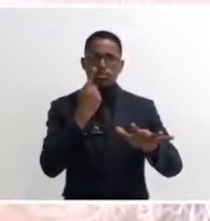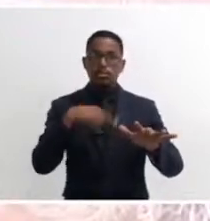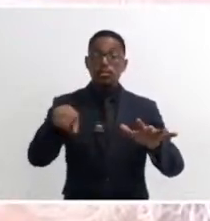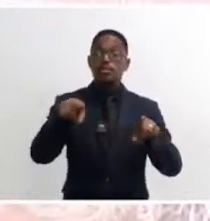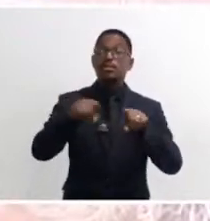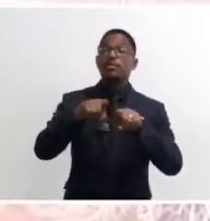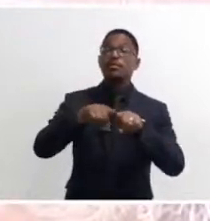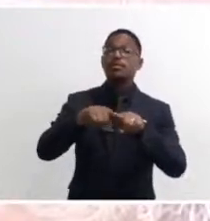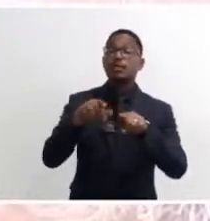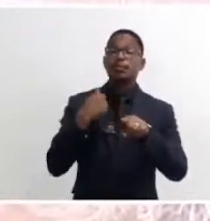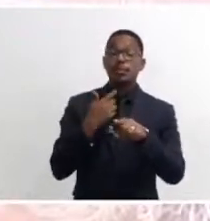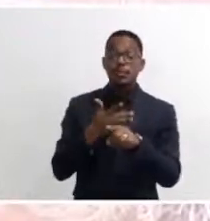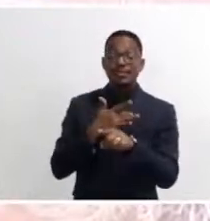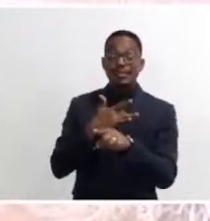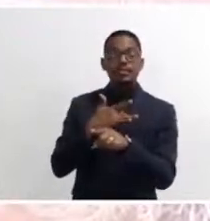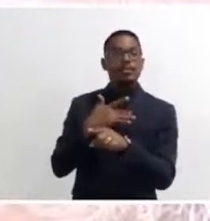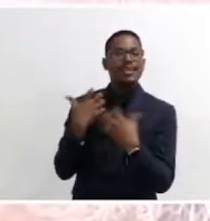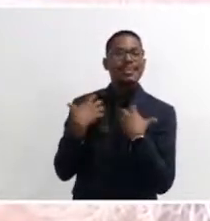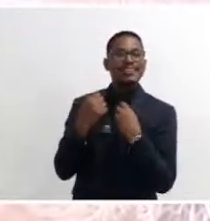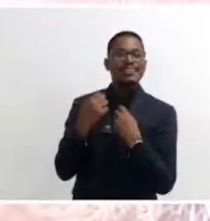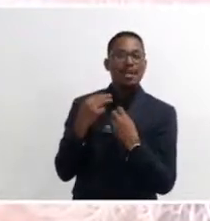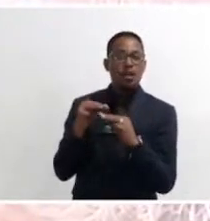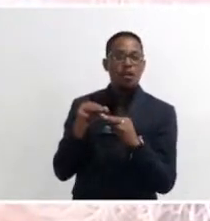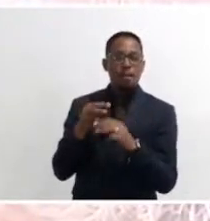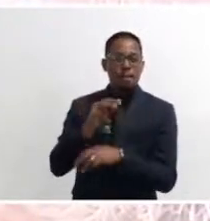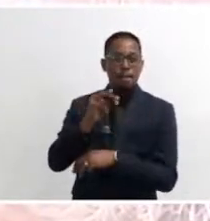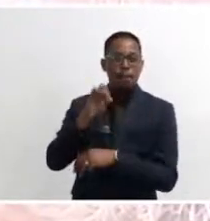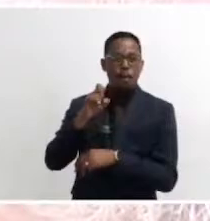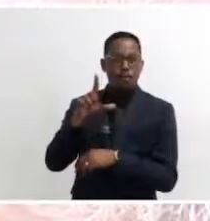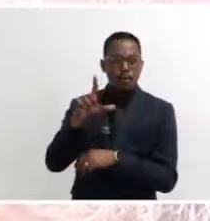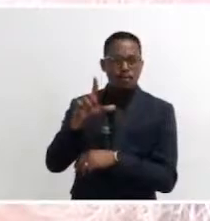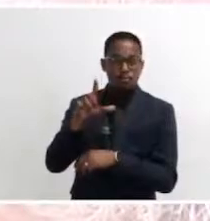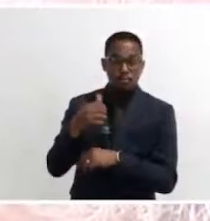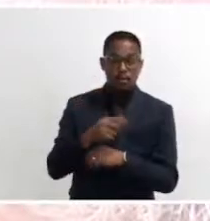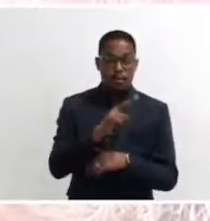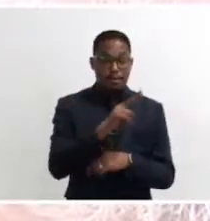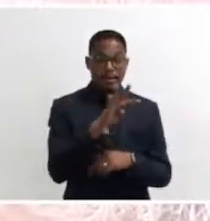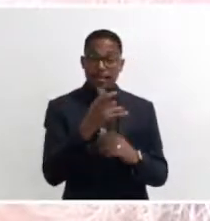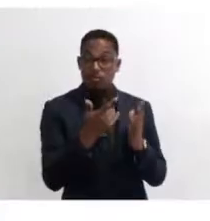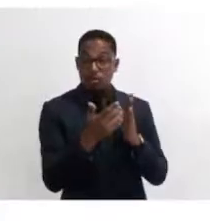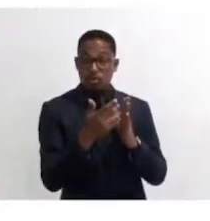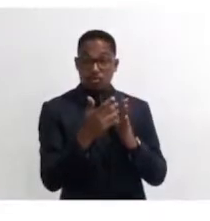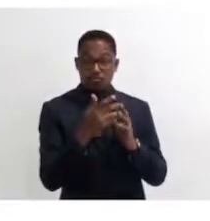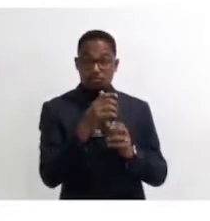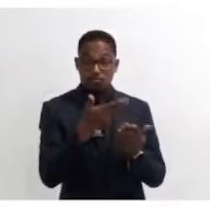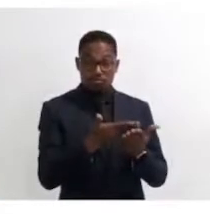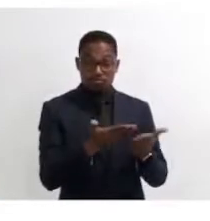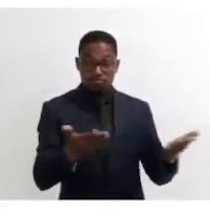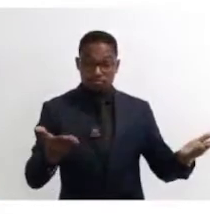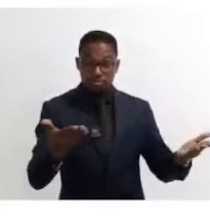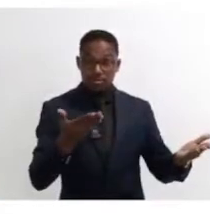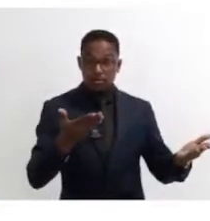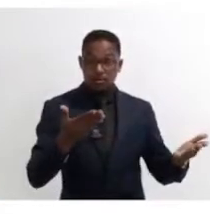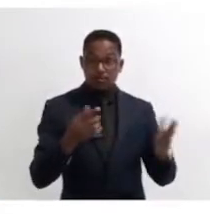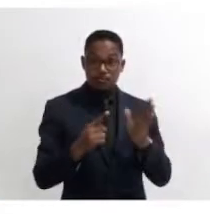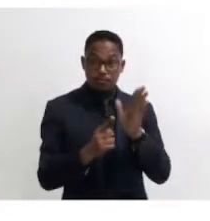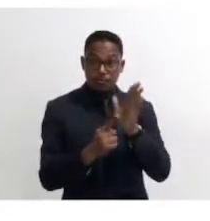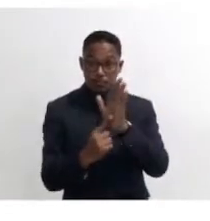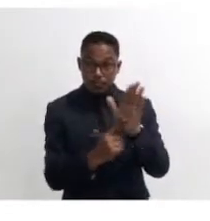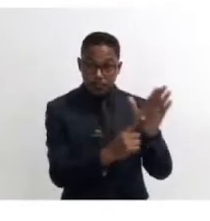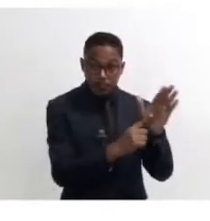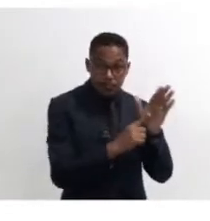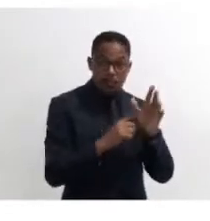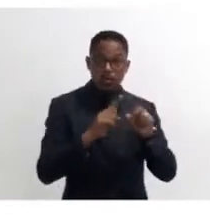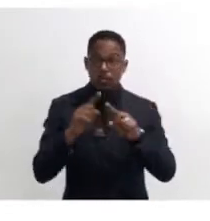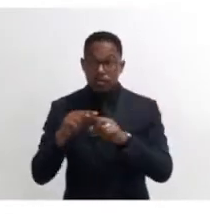con sensores para la salud móvil. Ha presentado 24 artículos en conferencias de electrónica y 7 artículos en